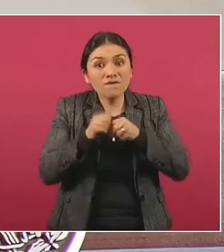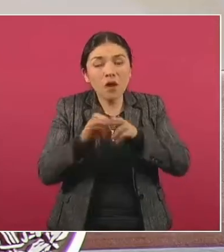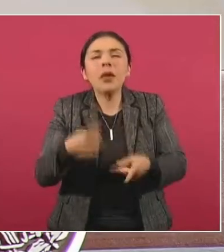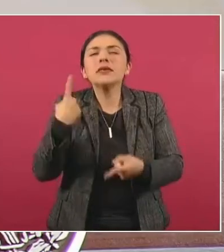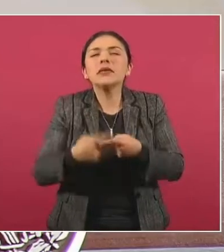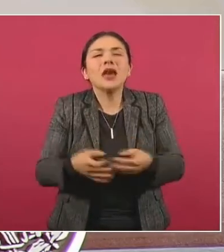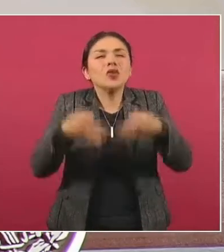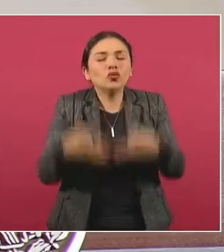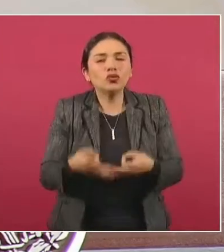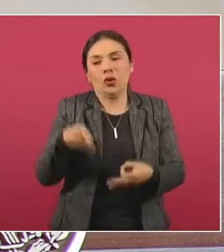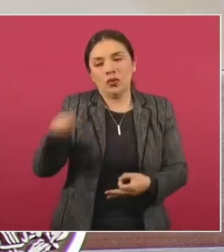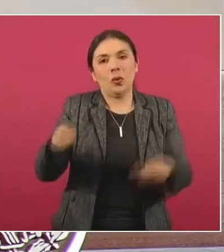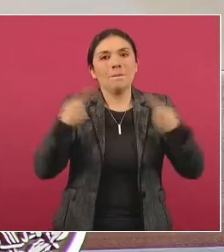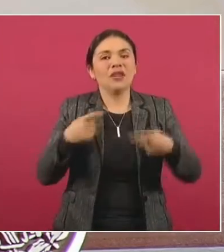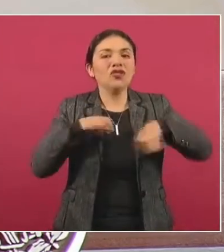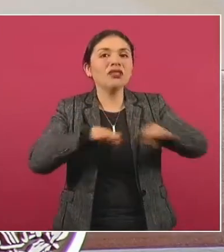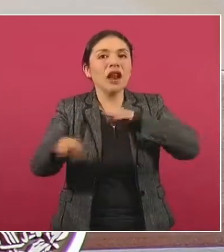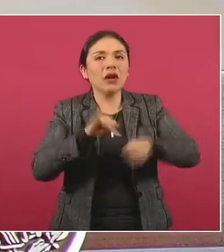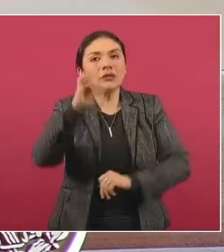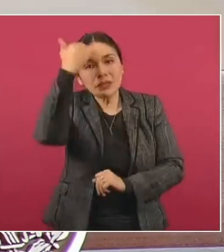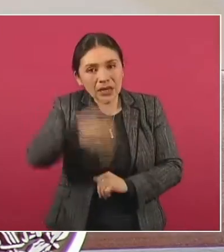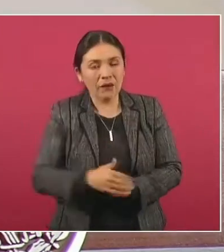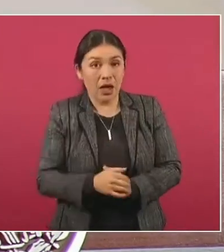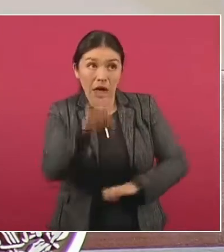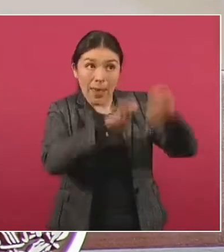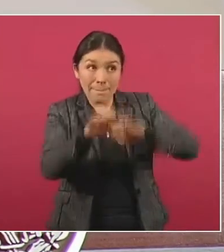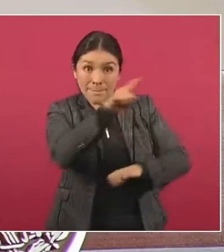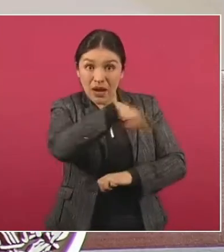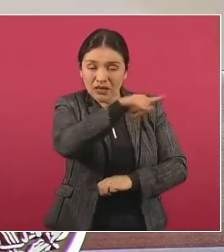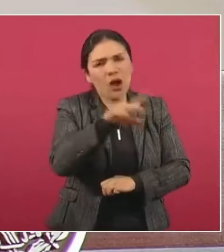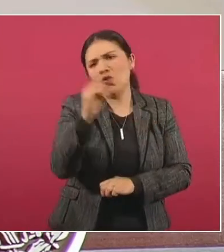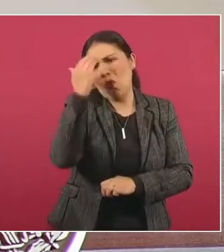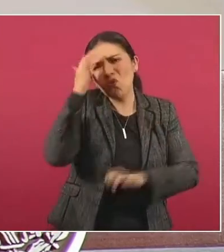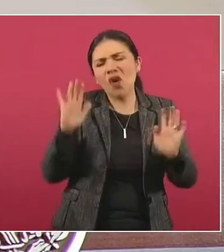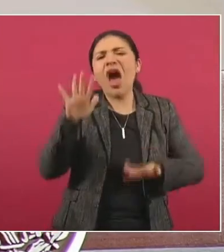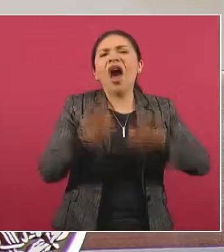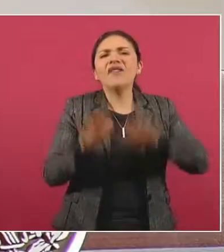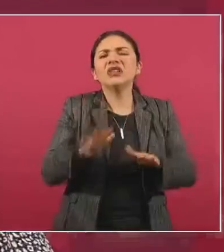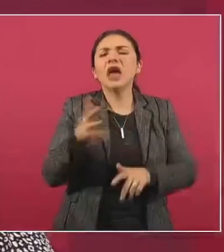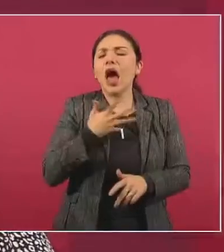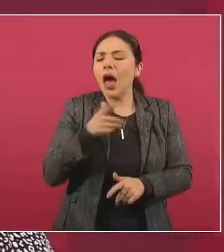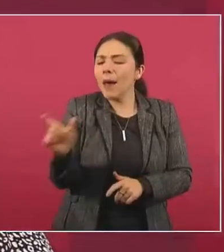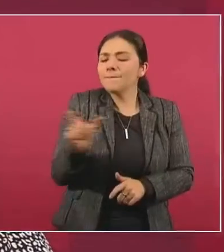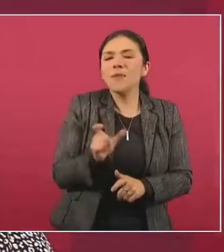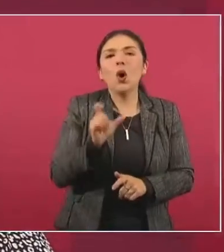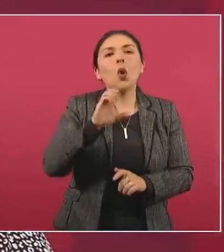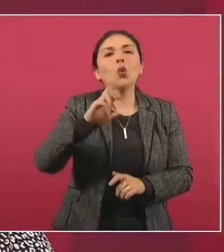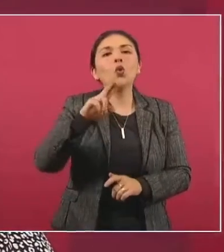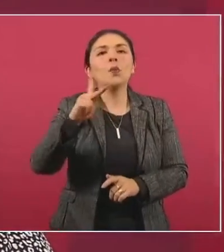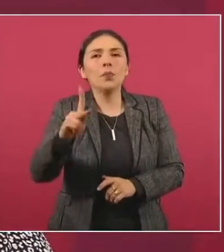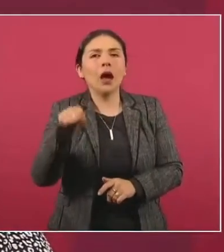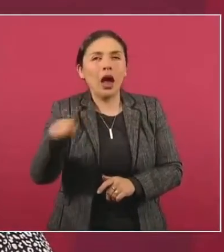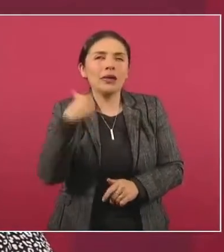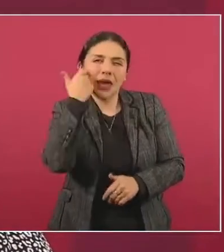tiene el contribuyente o el trabajador, no lo tienen las empresas. Las empresas a veces sacan el RFC de la CURP. A partir de la CURP hacen